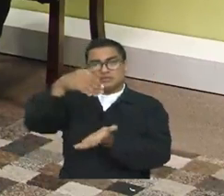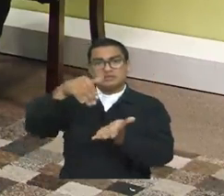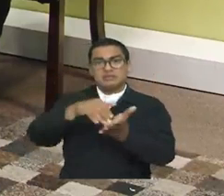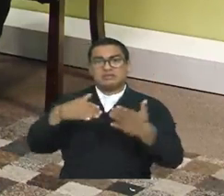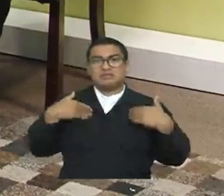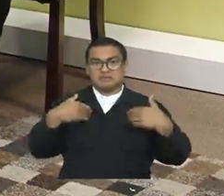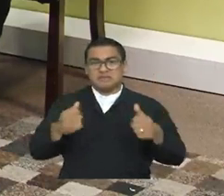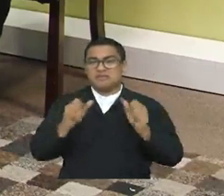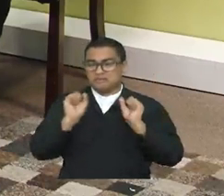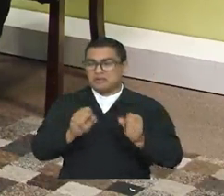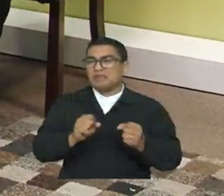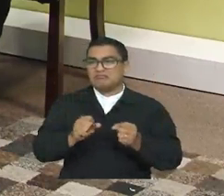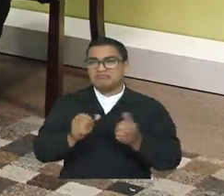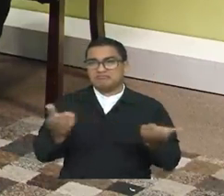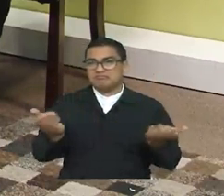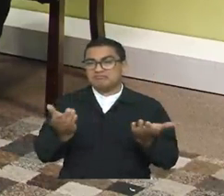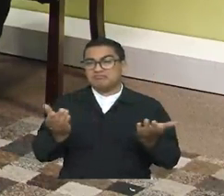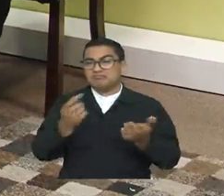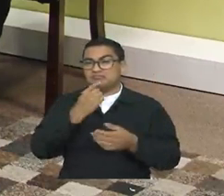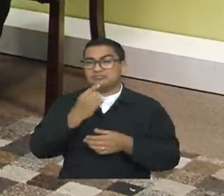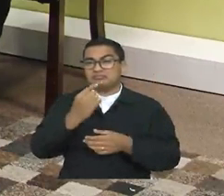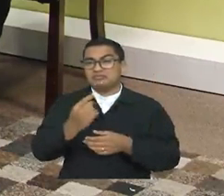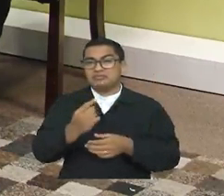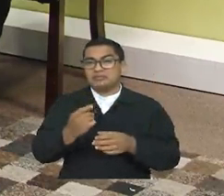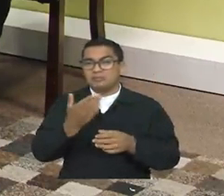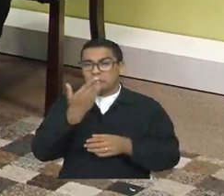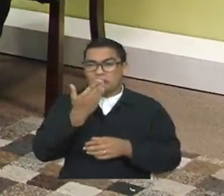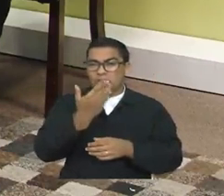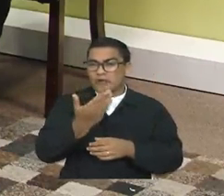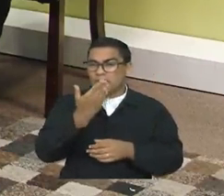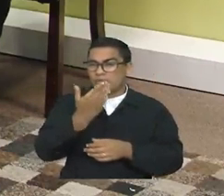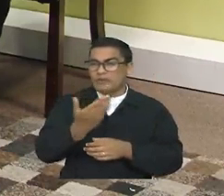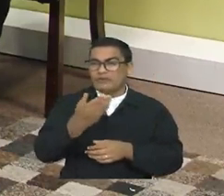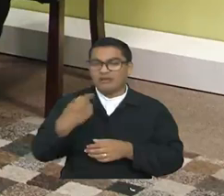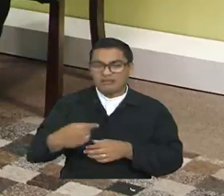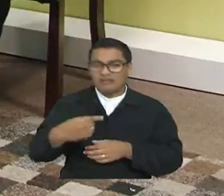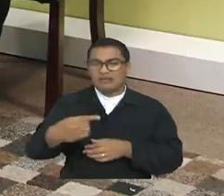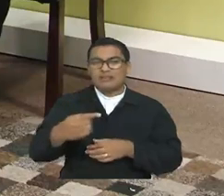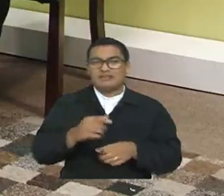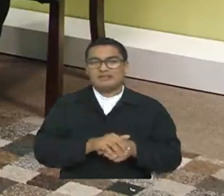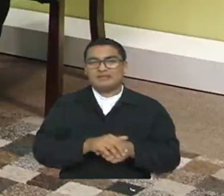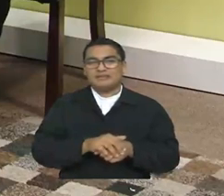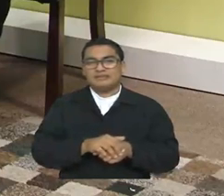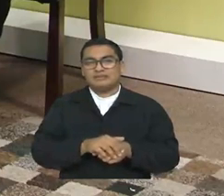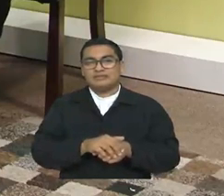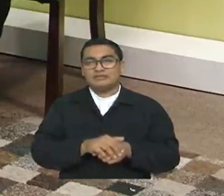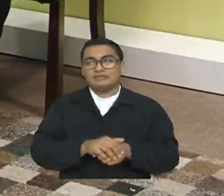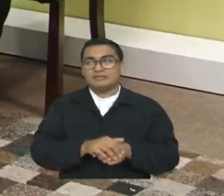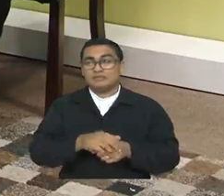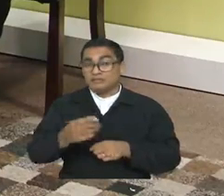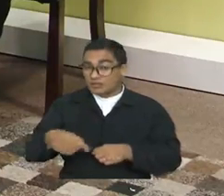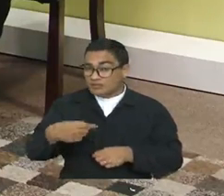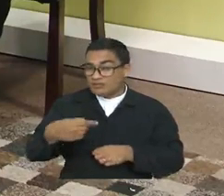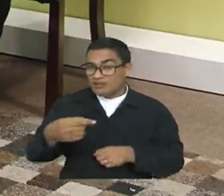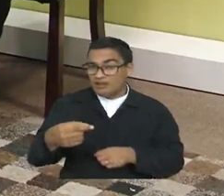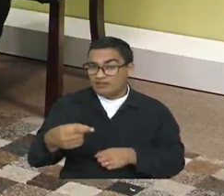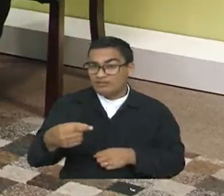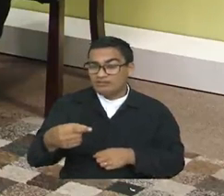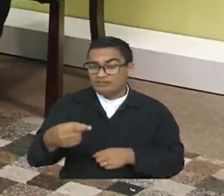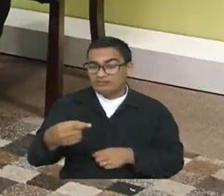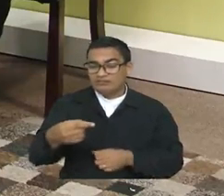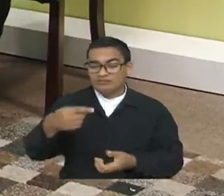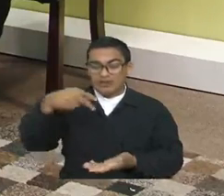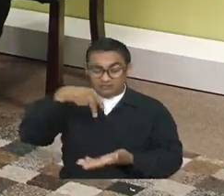sí. ¿Es bueno eso, estarse pesando, su peso diario? En realidad, diario no, porque